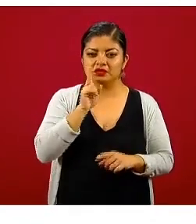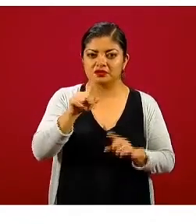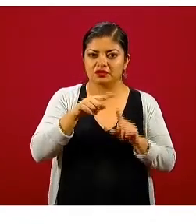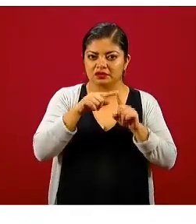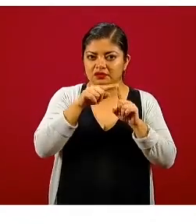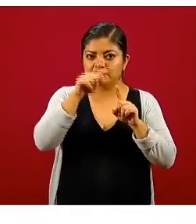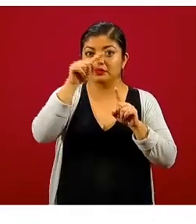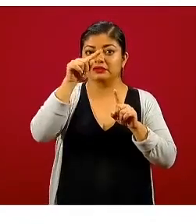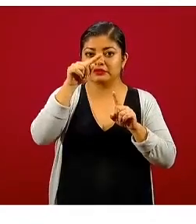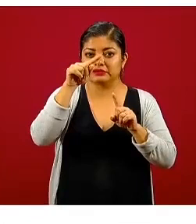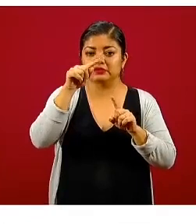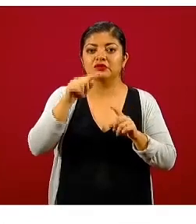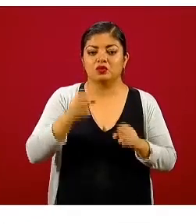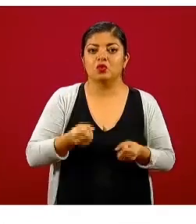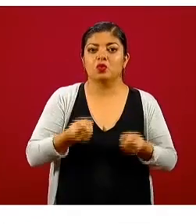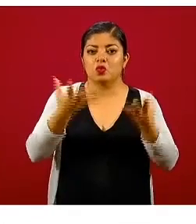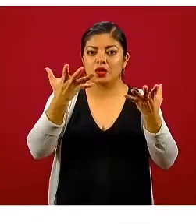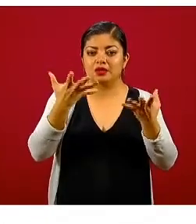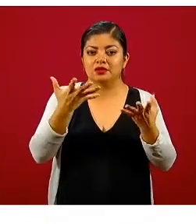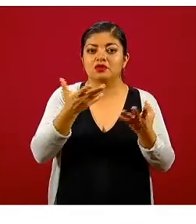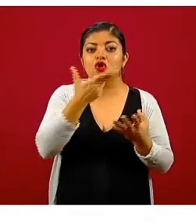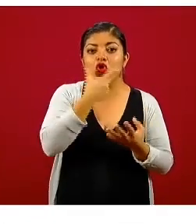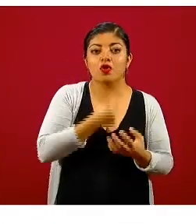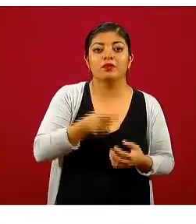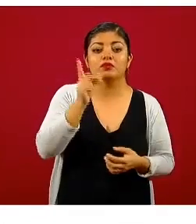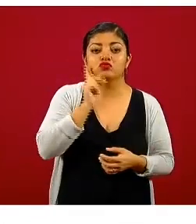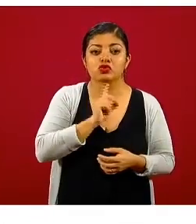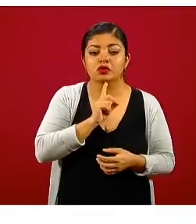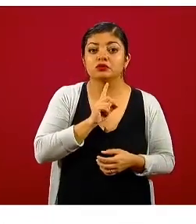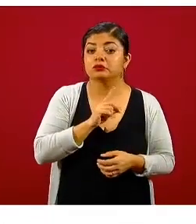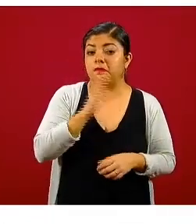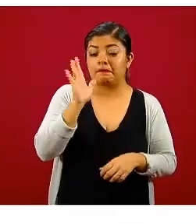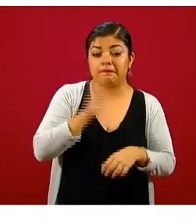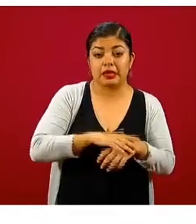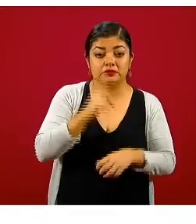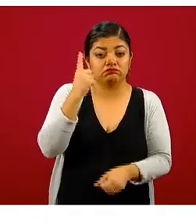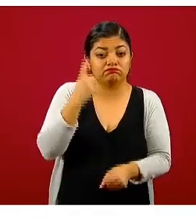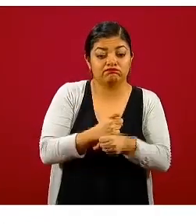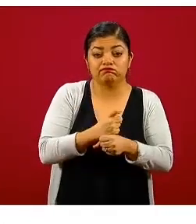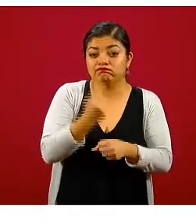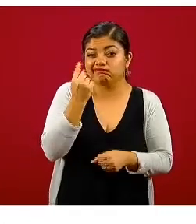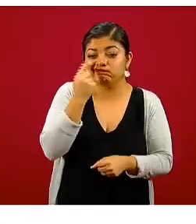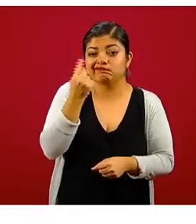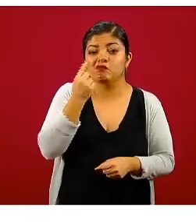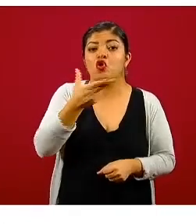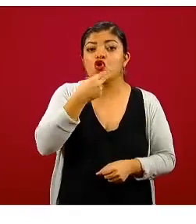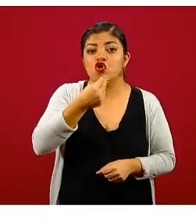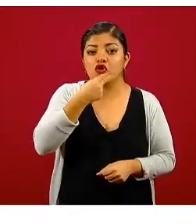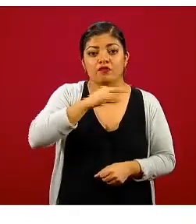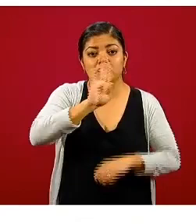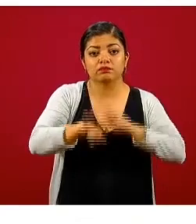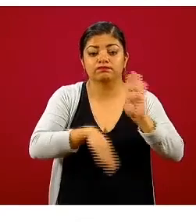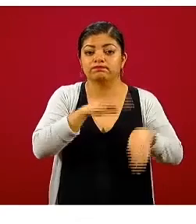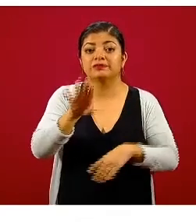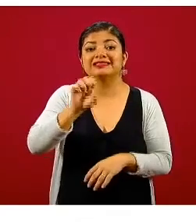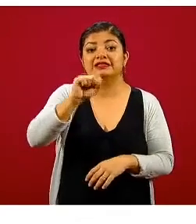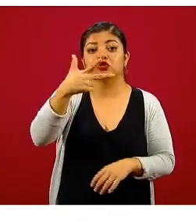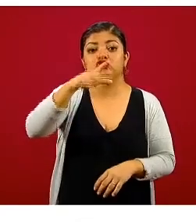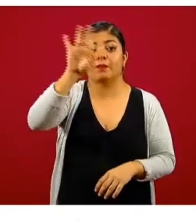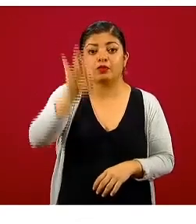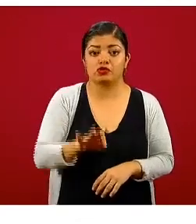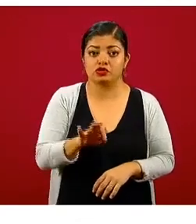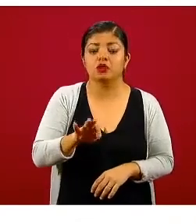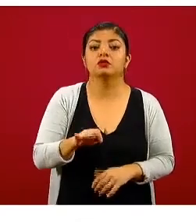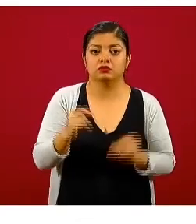inclinación de por sexo, son más los hombres los que fallecen, estamos hablando de un 68%, y es una